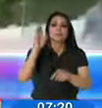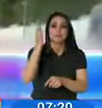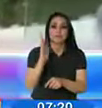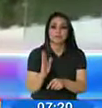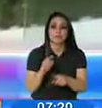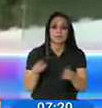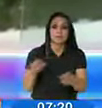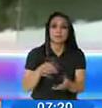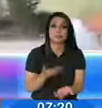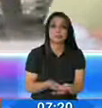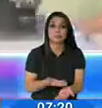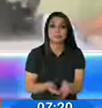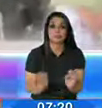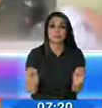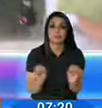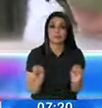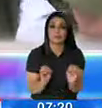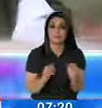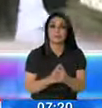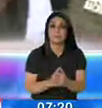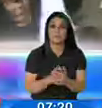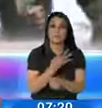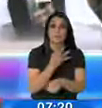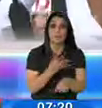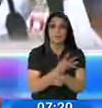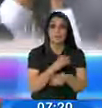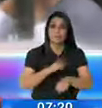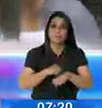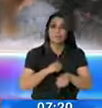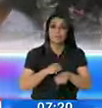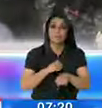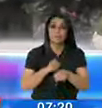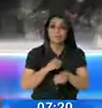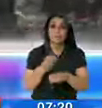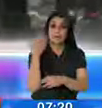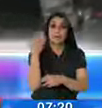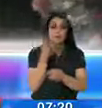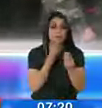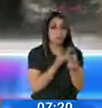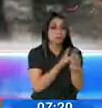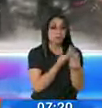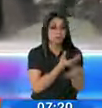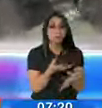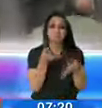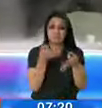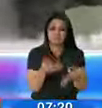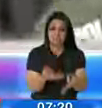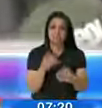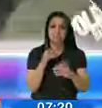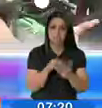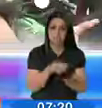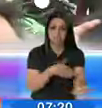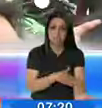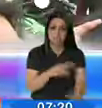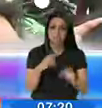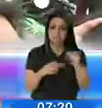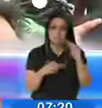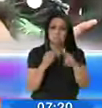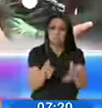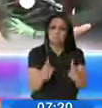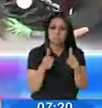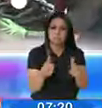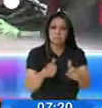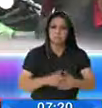sido explicados. Luego de 4 horas de diligencia, el burgomaestre ratificó la legitimidad del proyecto. Presentó una